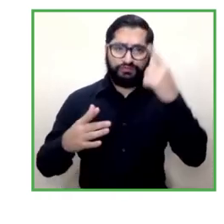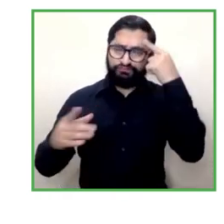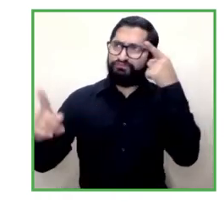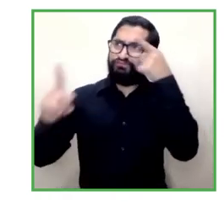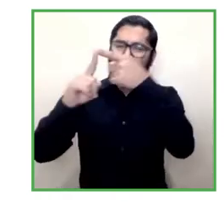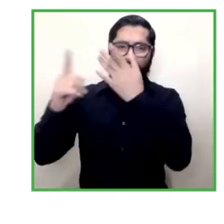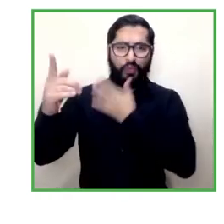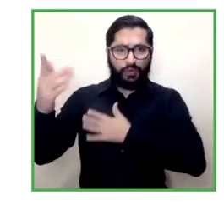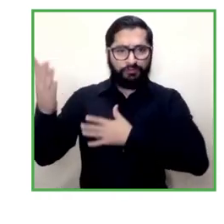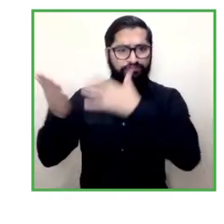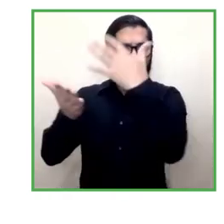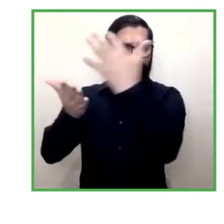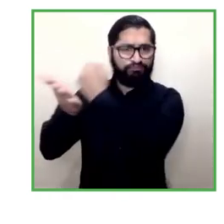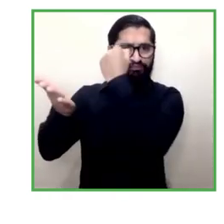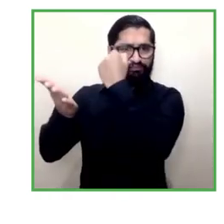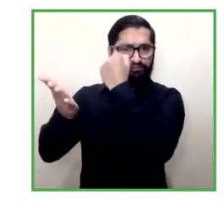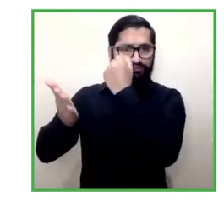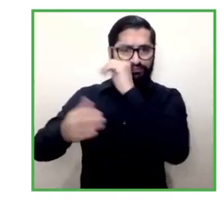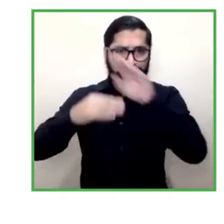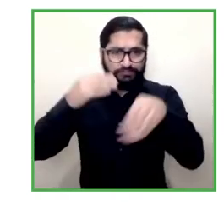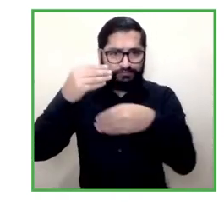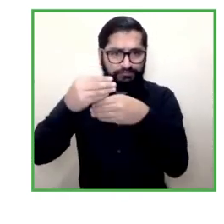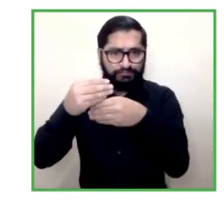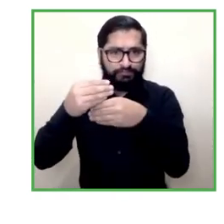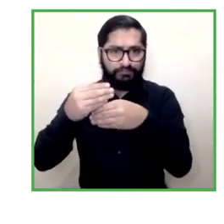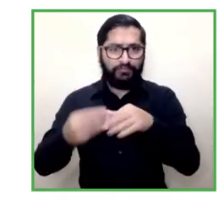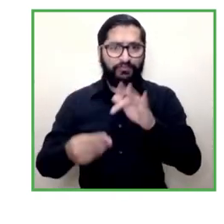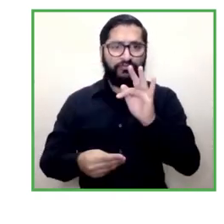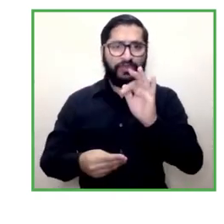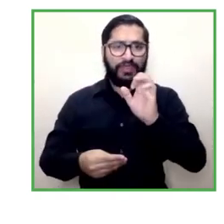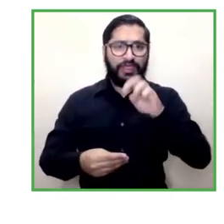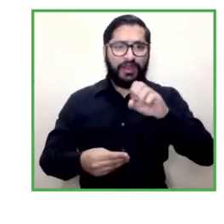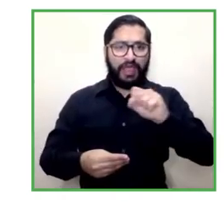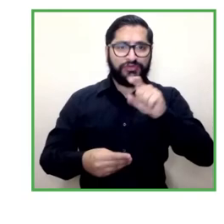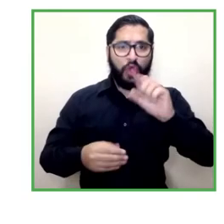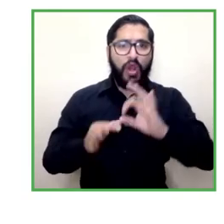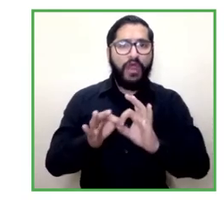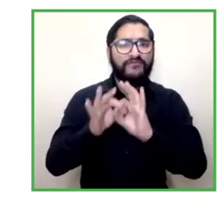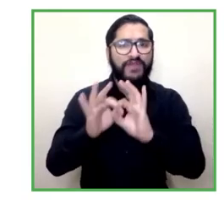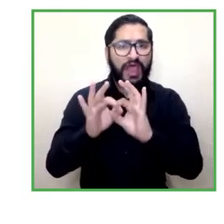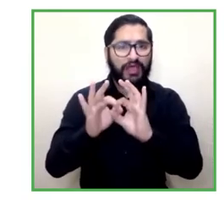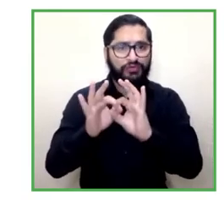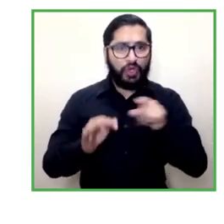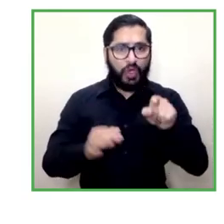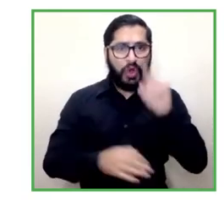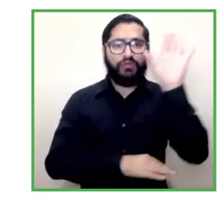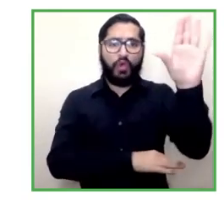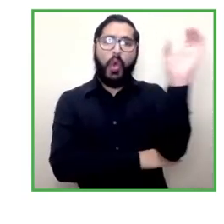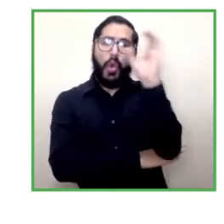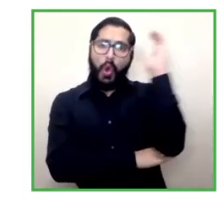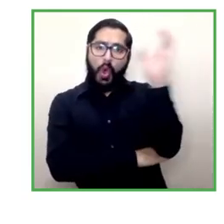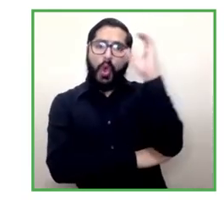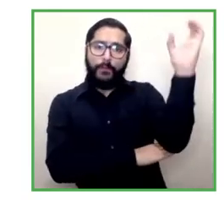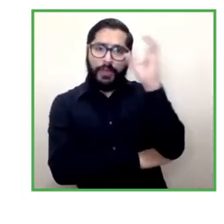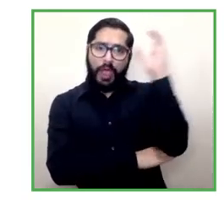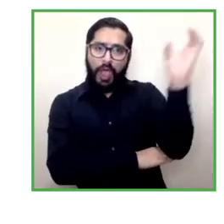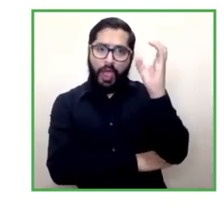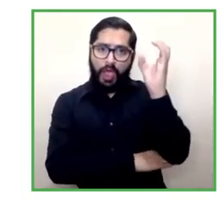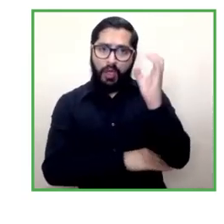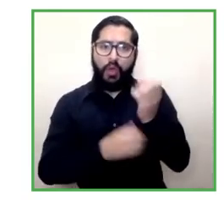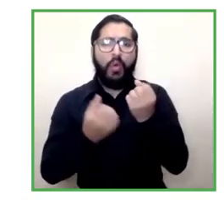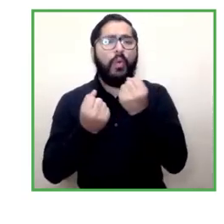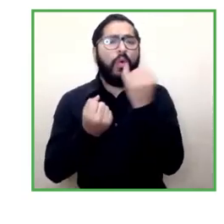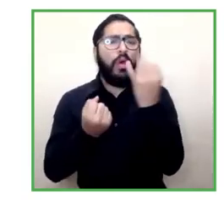challenges to implement FENASCOL in Colombia? Can you tell us about the context and tell us how you've overcome, because it is